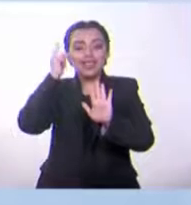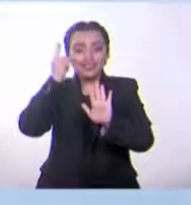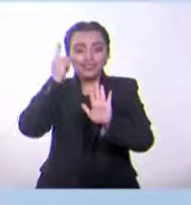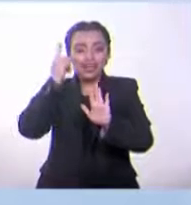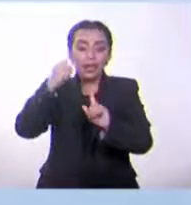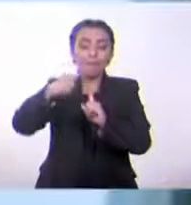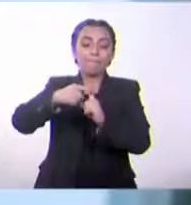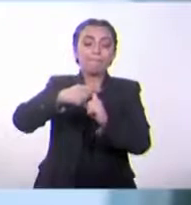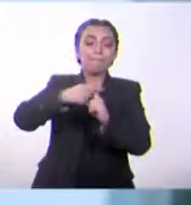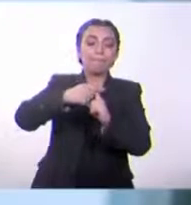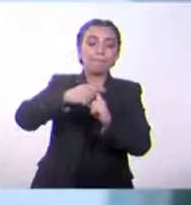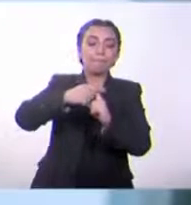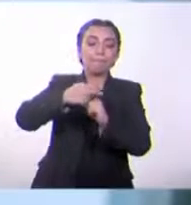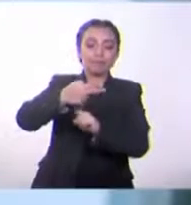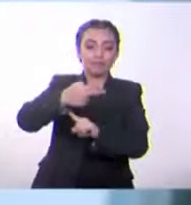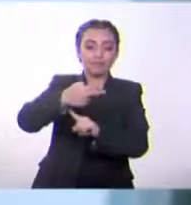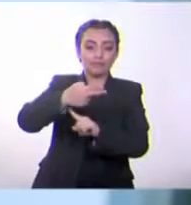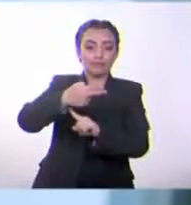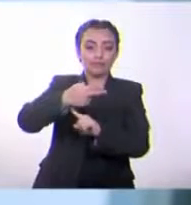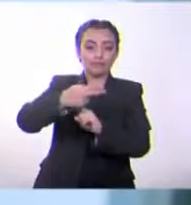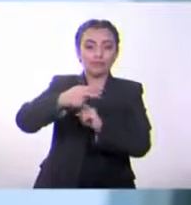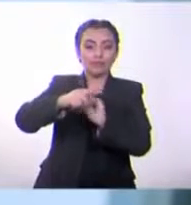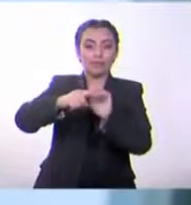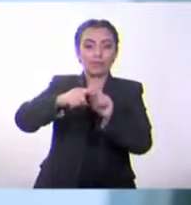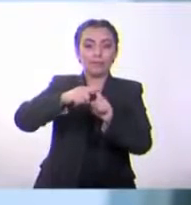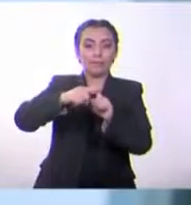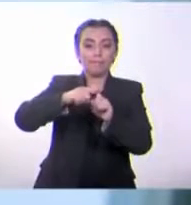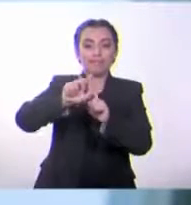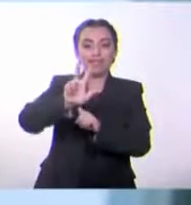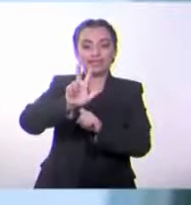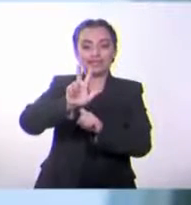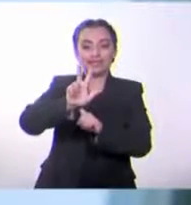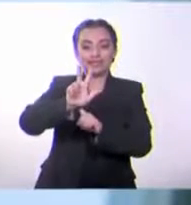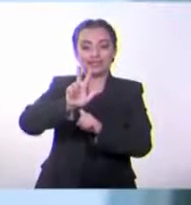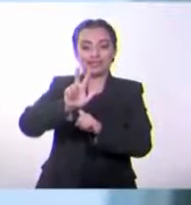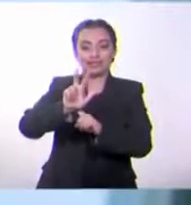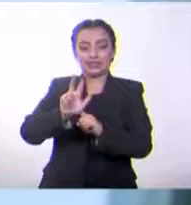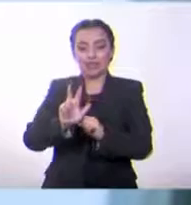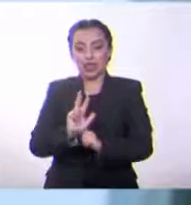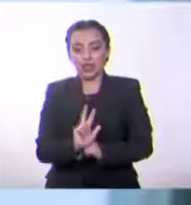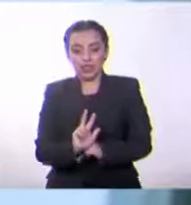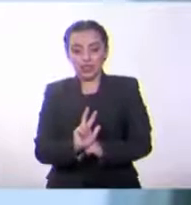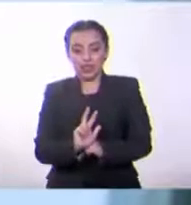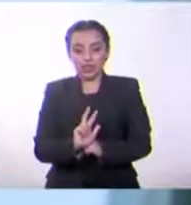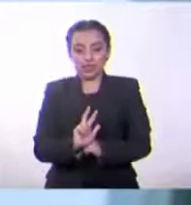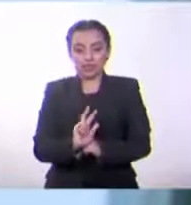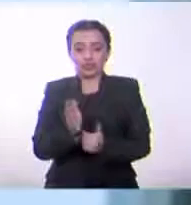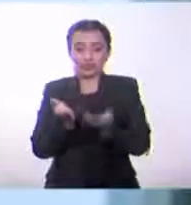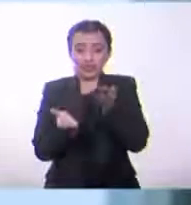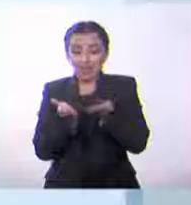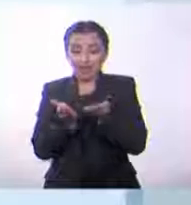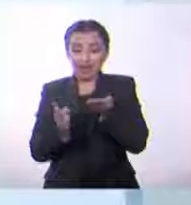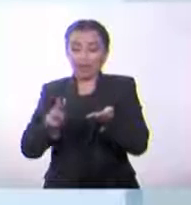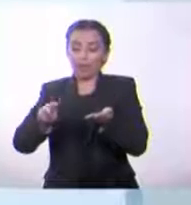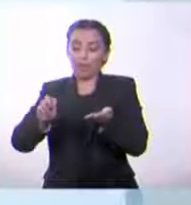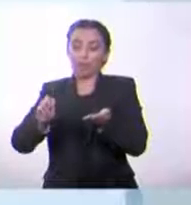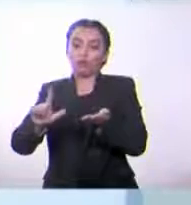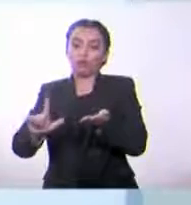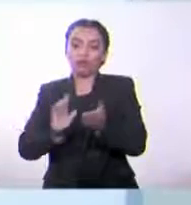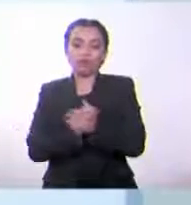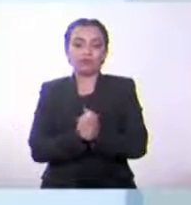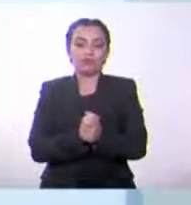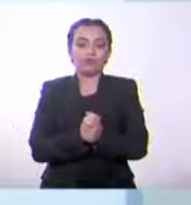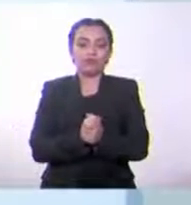+3. Entonces tenemos 3 equivalentes sobre mol. Y de